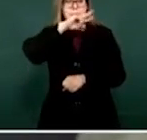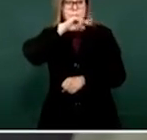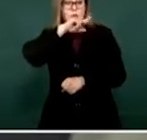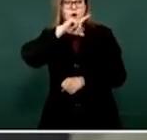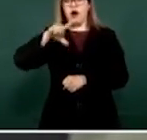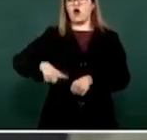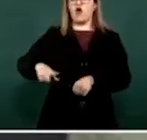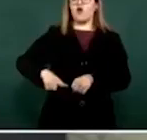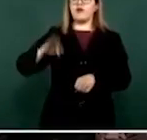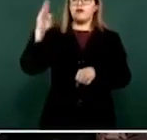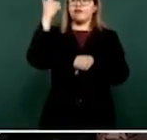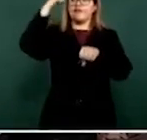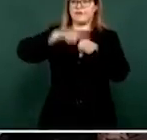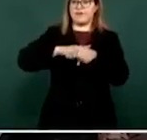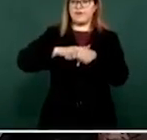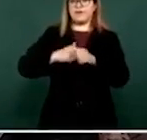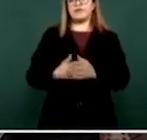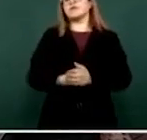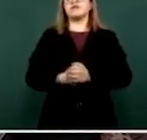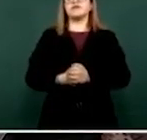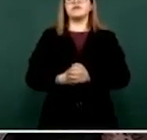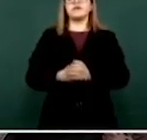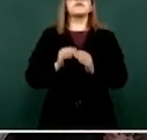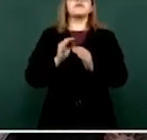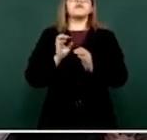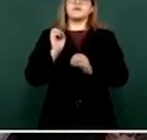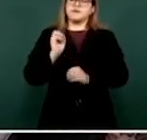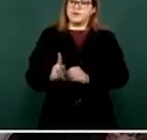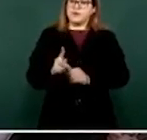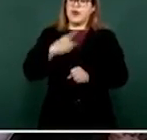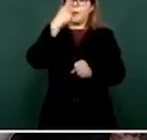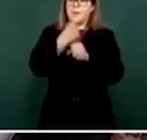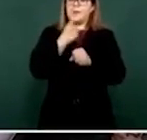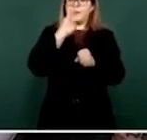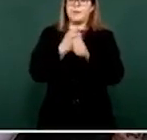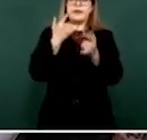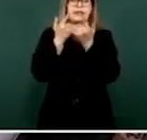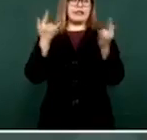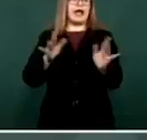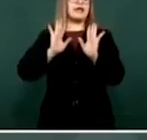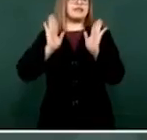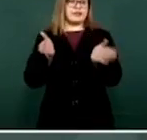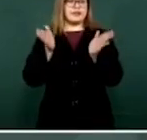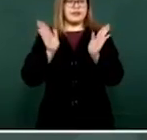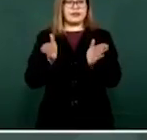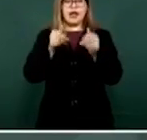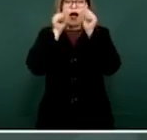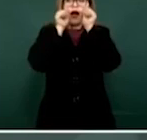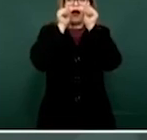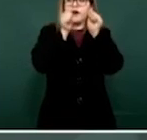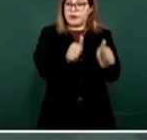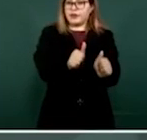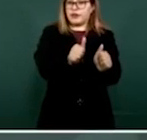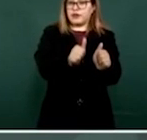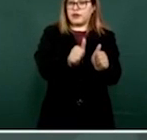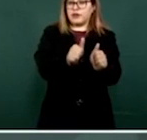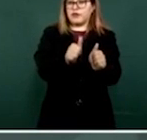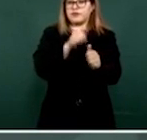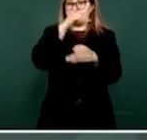gobierno federal. Bueno, en el primer caso ya se está resolviendo, se está atendiendo las